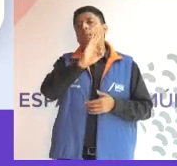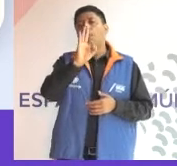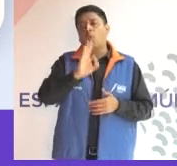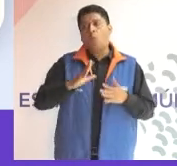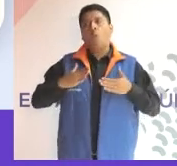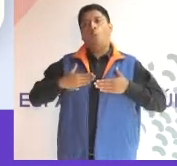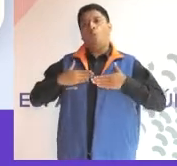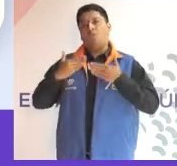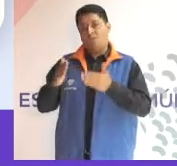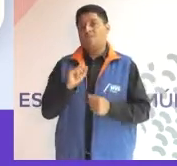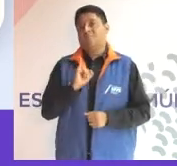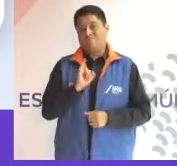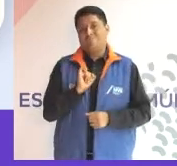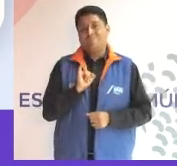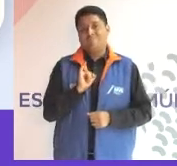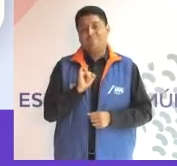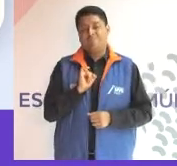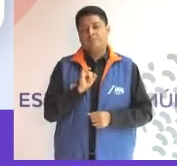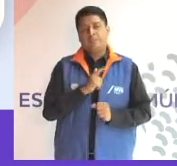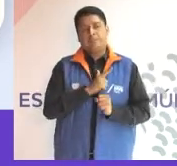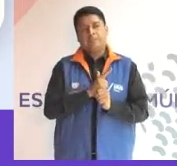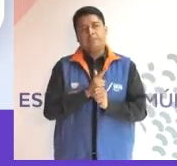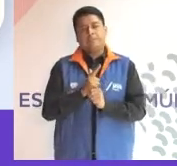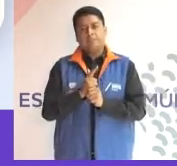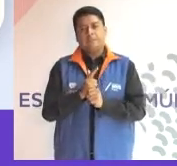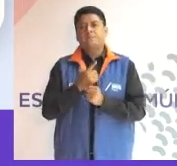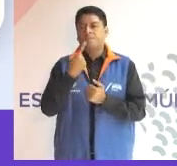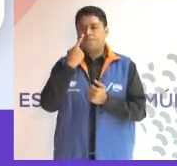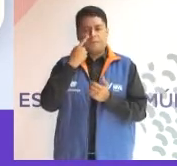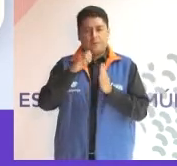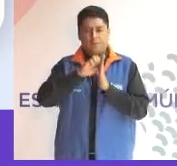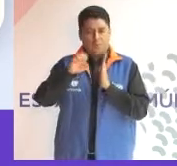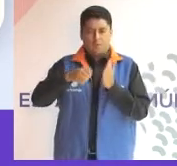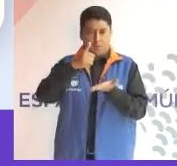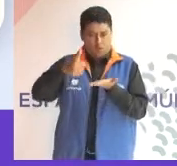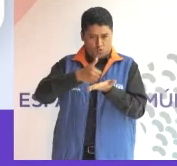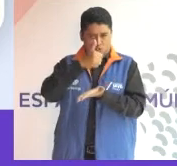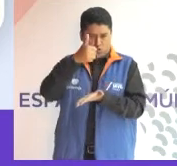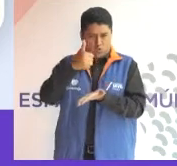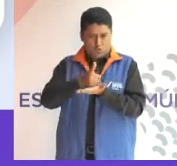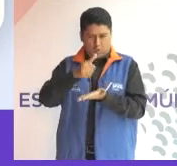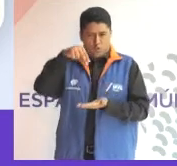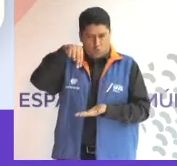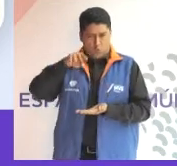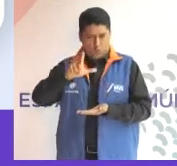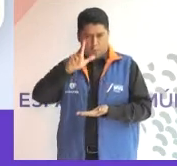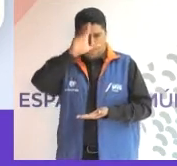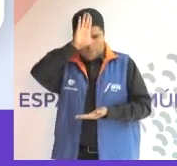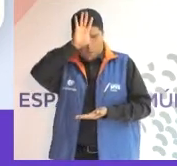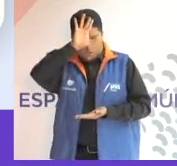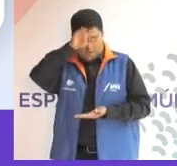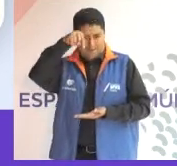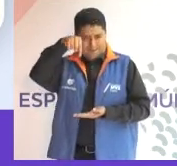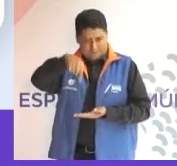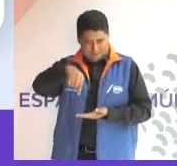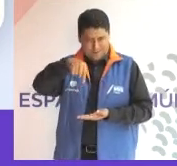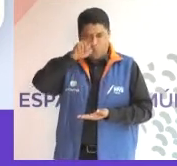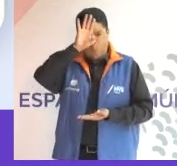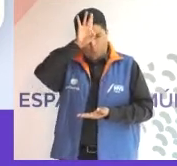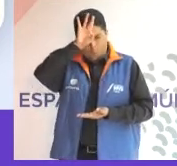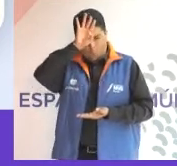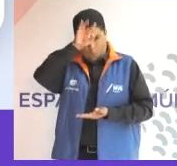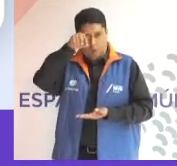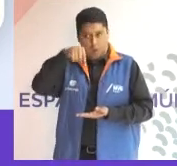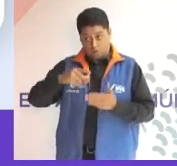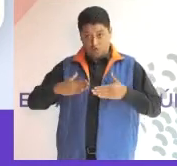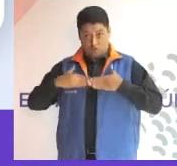si dividíamos en la zona metropolitana de Monterrey con la periferia. En la periferia ese porcentaje